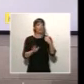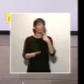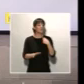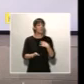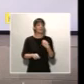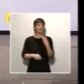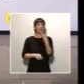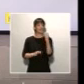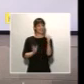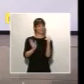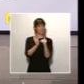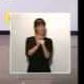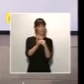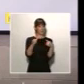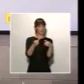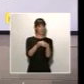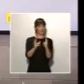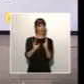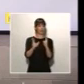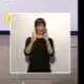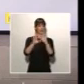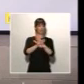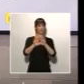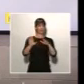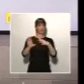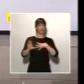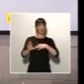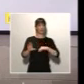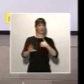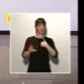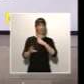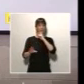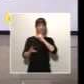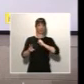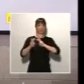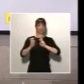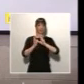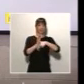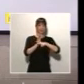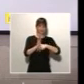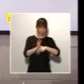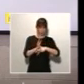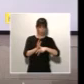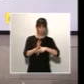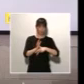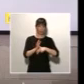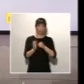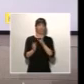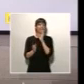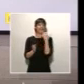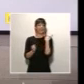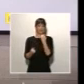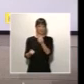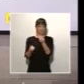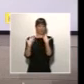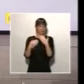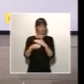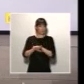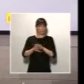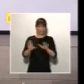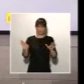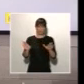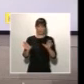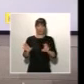parcial, posiblemente por un retraso en la notificación inicial. Era la información que se disponía en ese momento recabada en las comunidades